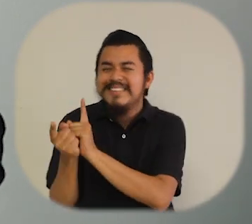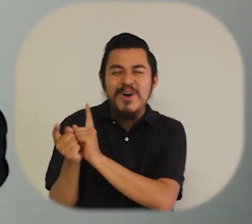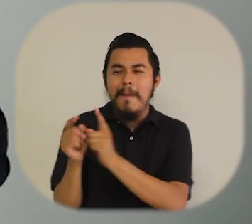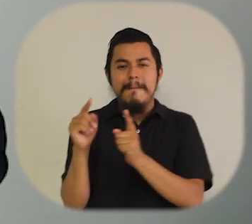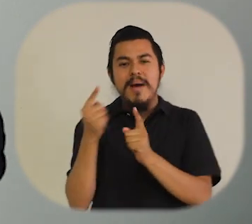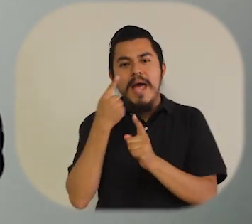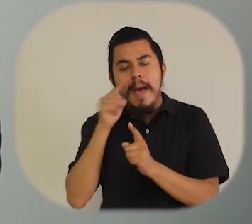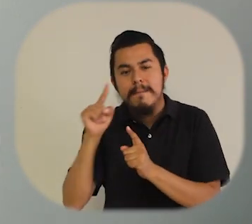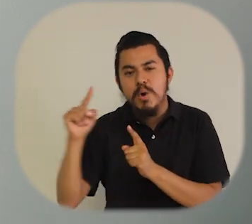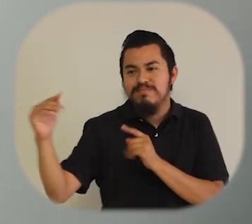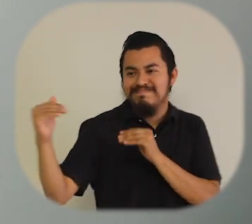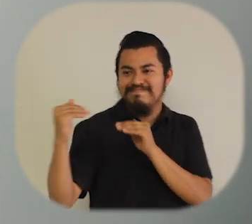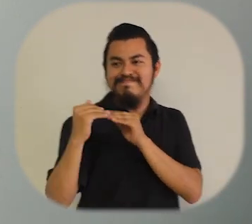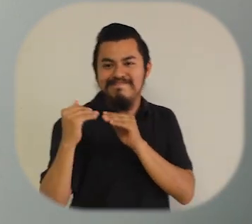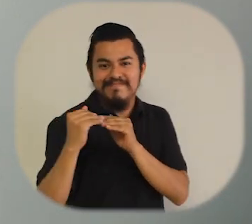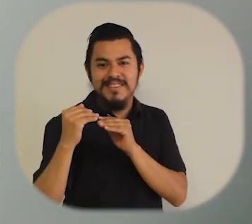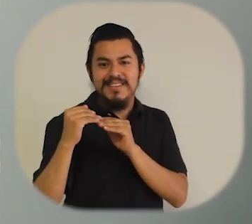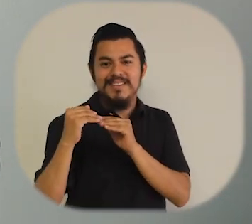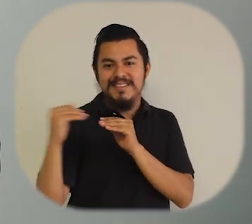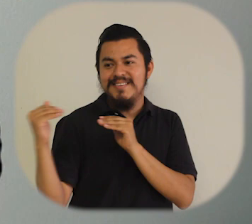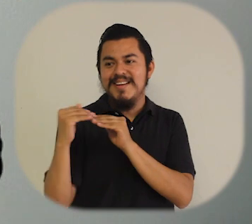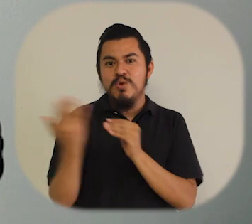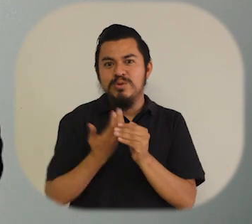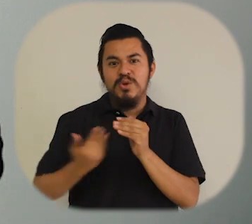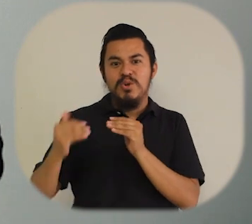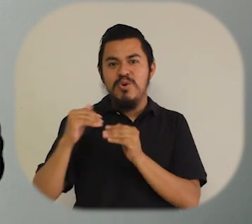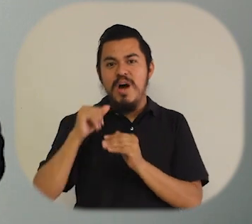hecho de que Dios nos dé una promesa es una gracia.